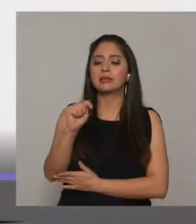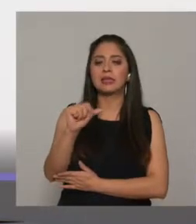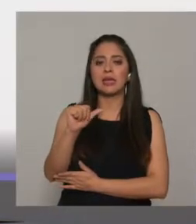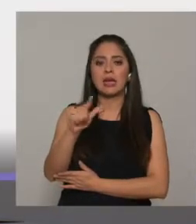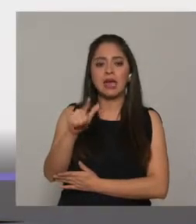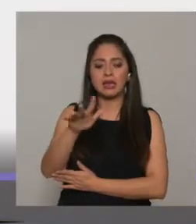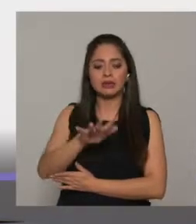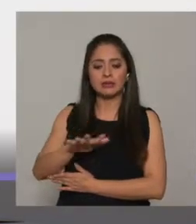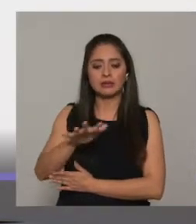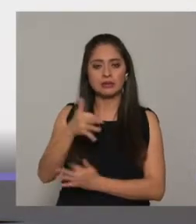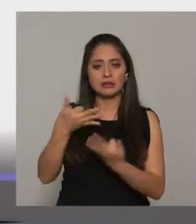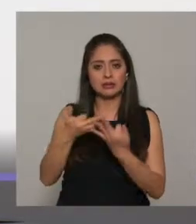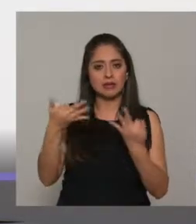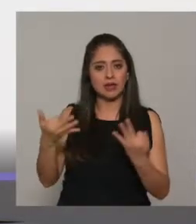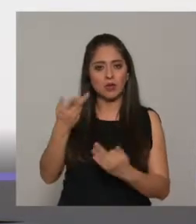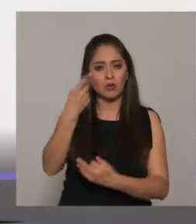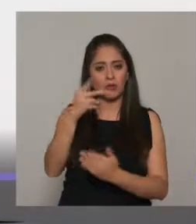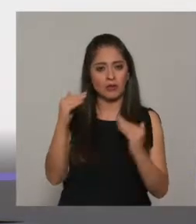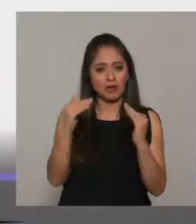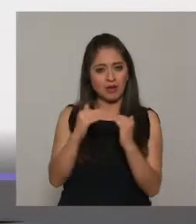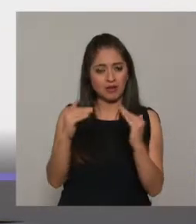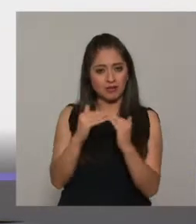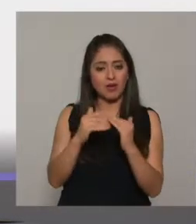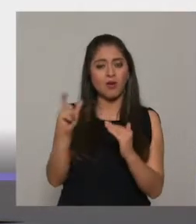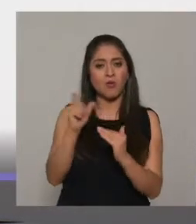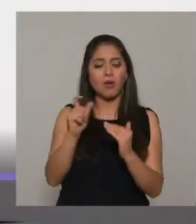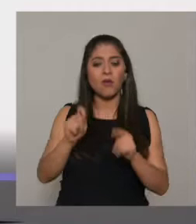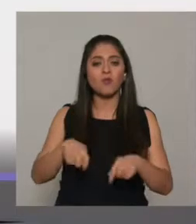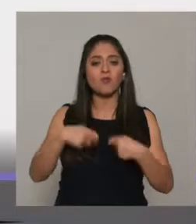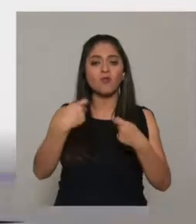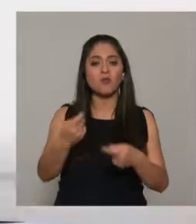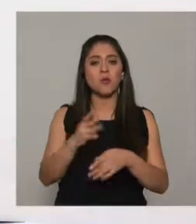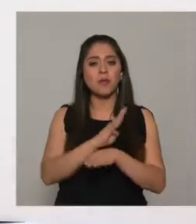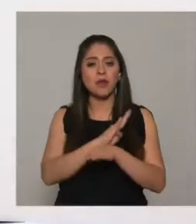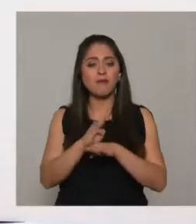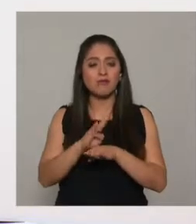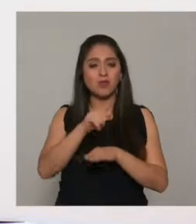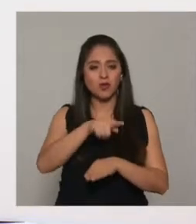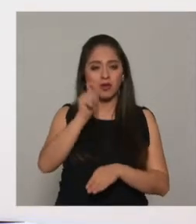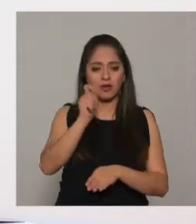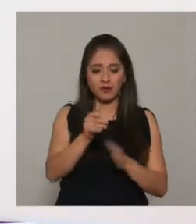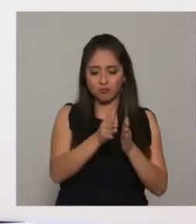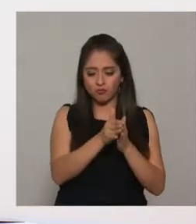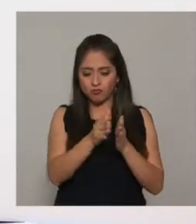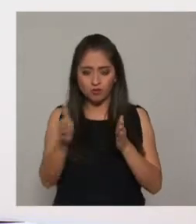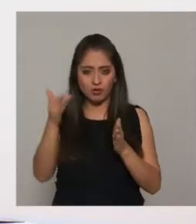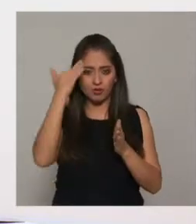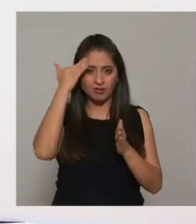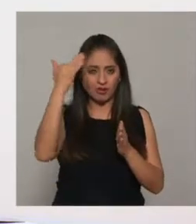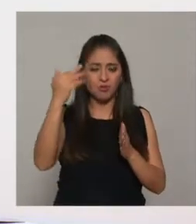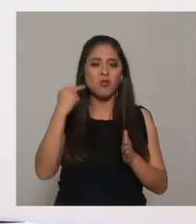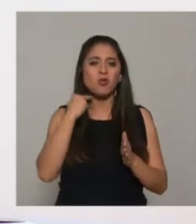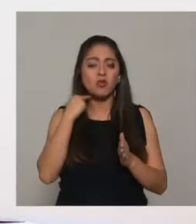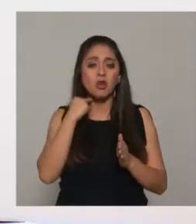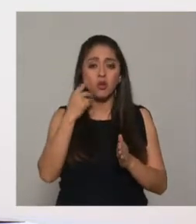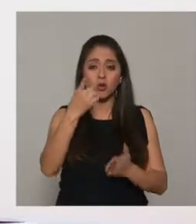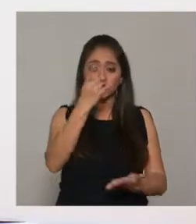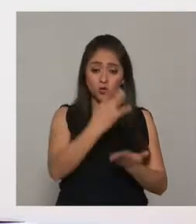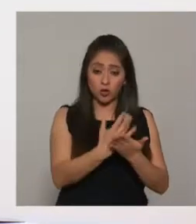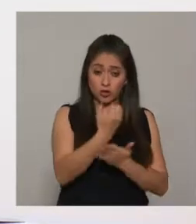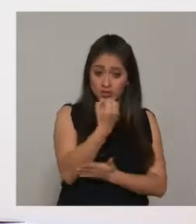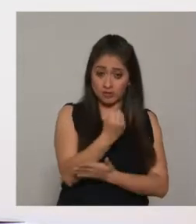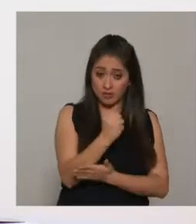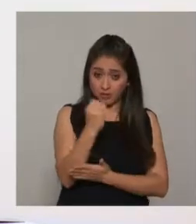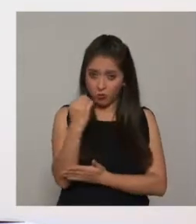se aplica lo que llamamos beneficios de jornada notarial, que esos no nada más son en septiembre y octubre, esos son